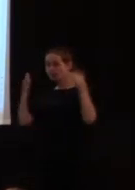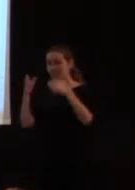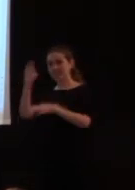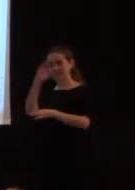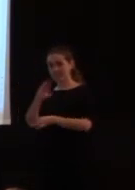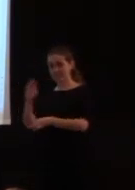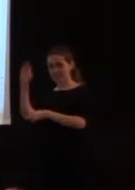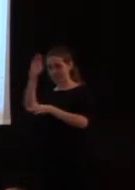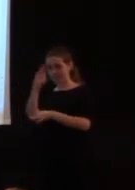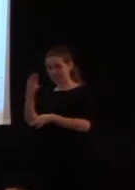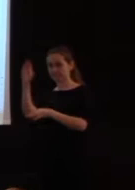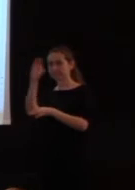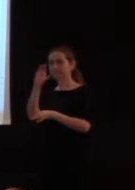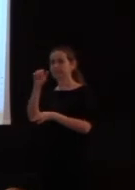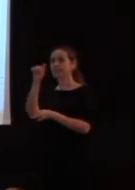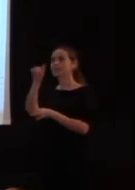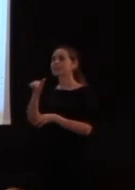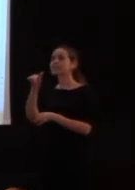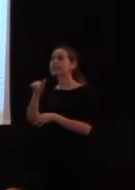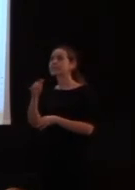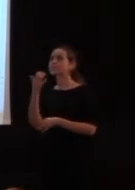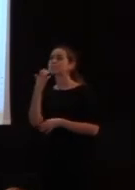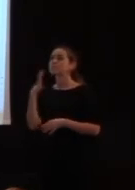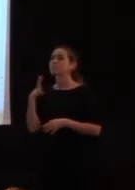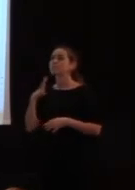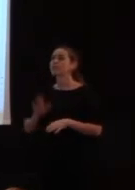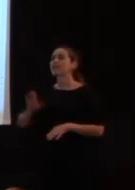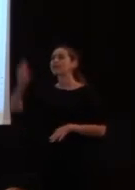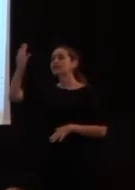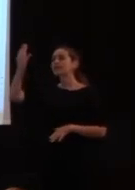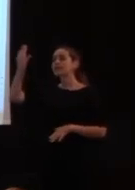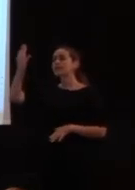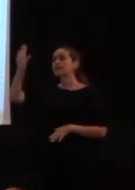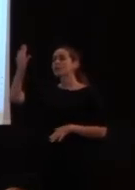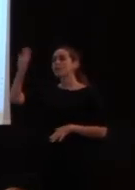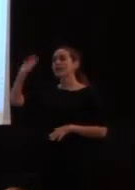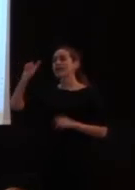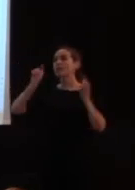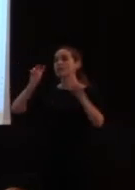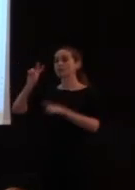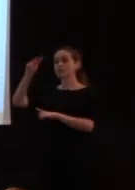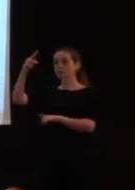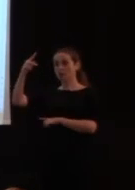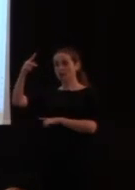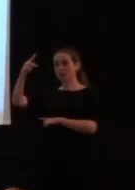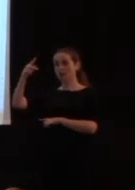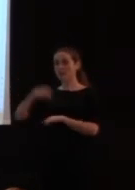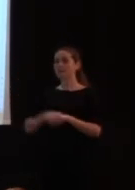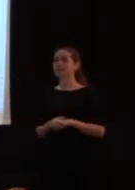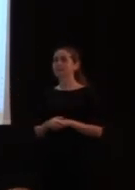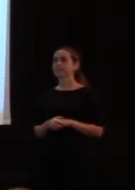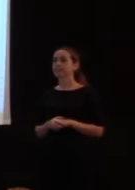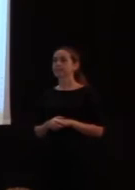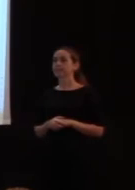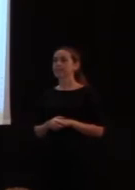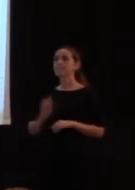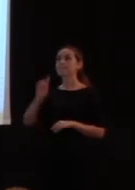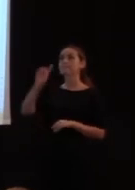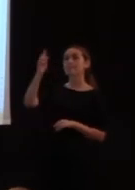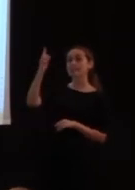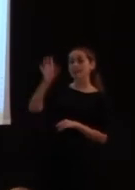de ciencias. A ver, todos los que estáis aquí, ¿queréis levantar la mano los que sois de educación secundaria? Manos de la arriba. ¿Vale? Educación